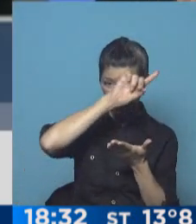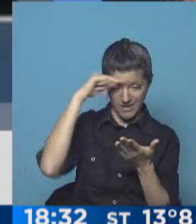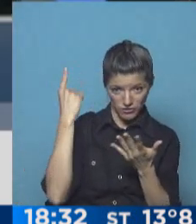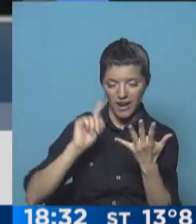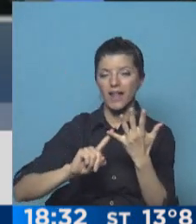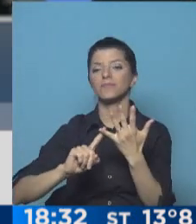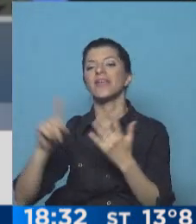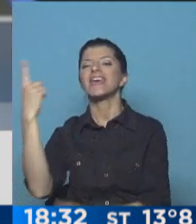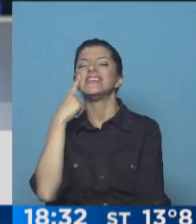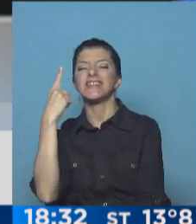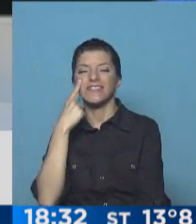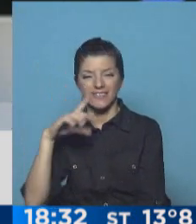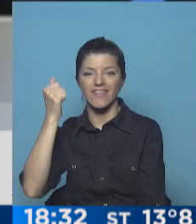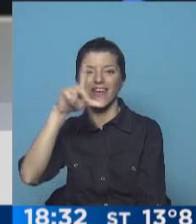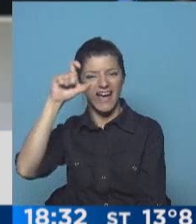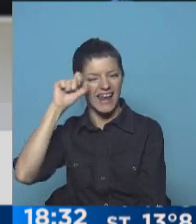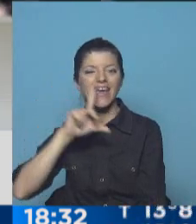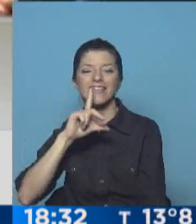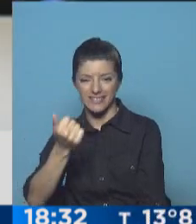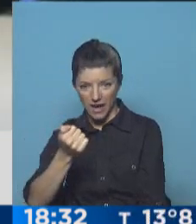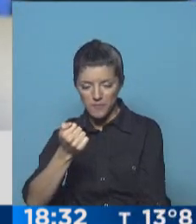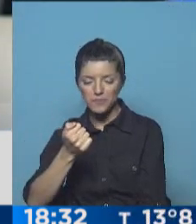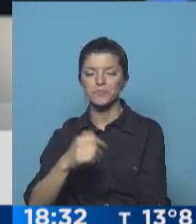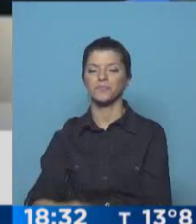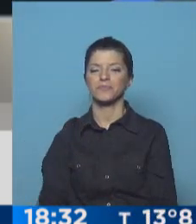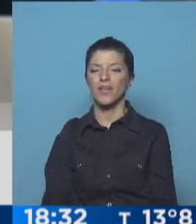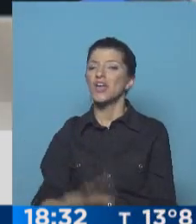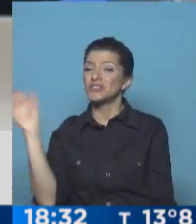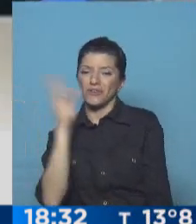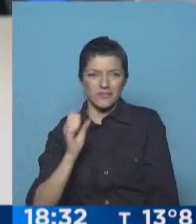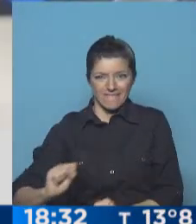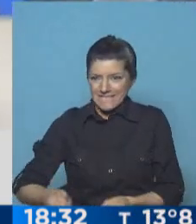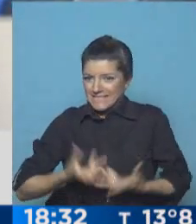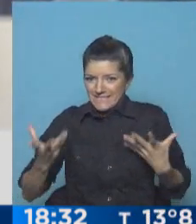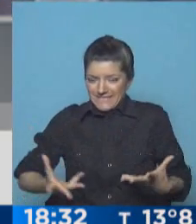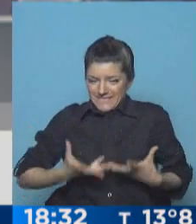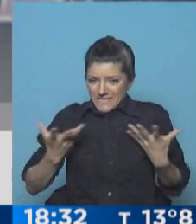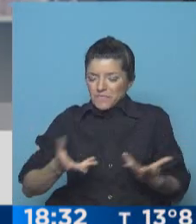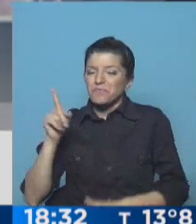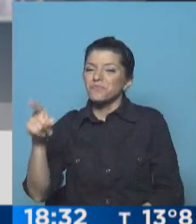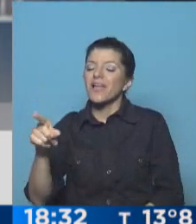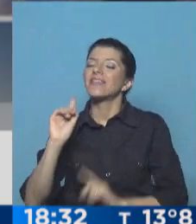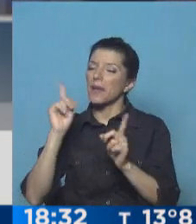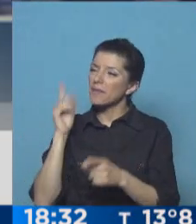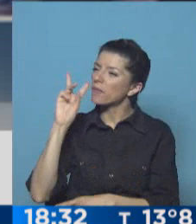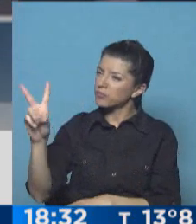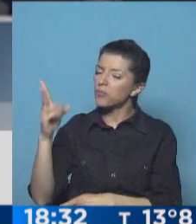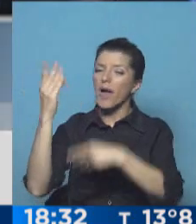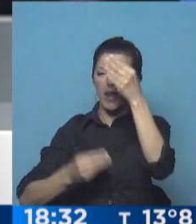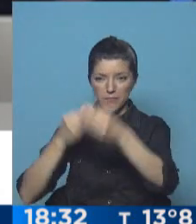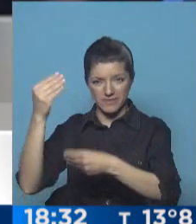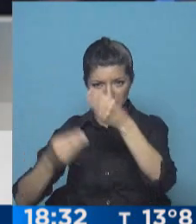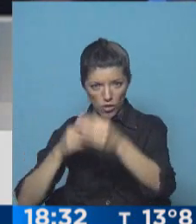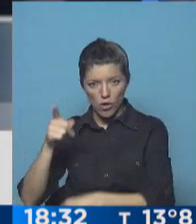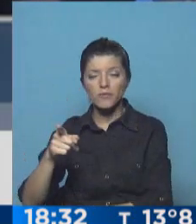Lavado, el intendente de Caleta Olivia, José Córdoba, mucha emoción allí en Caleta Olivia también, el administrador de NOSA,